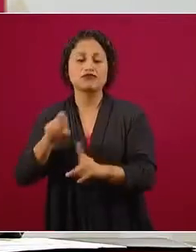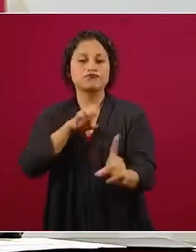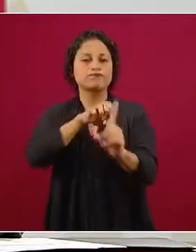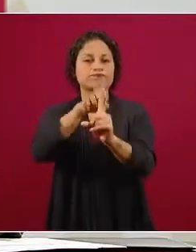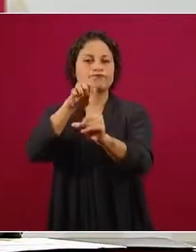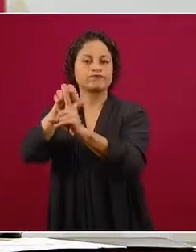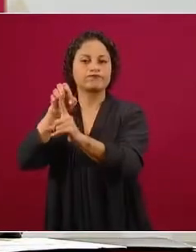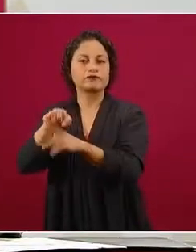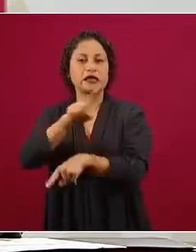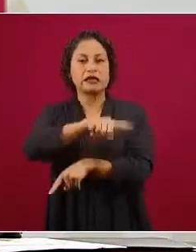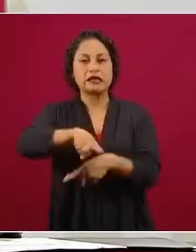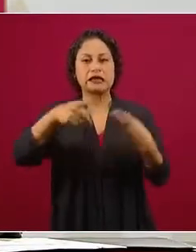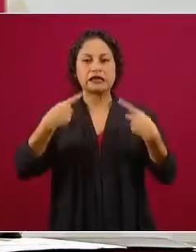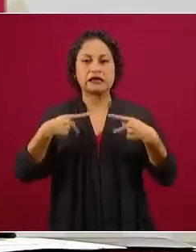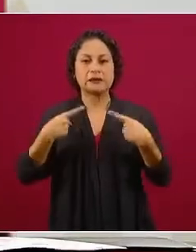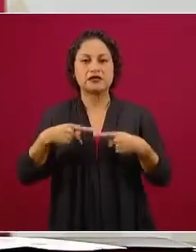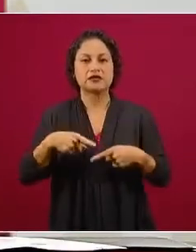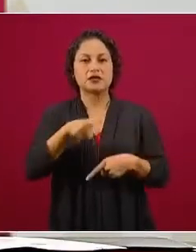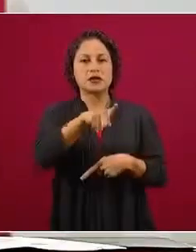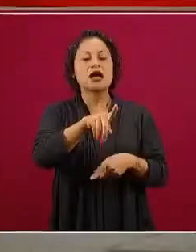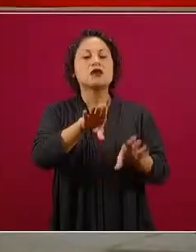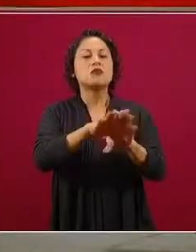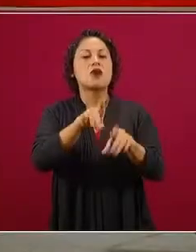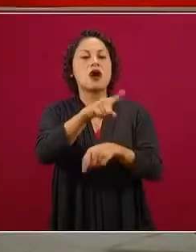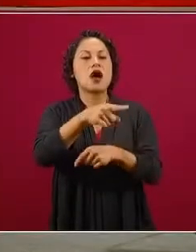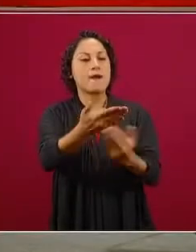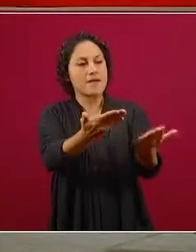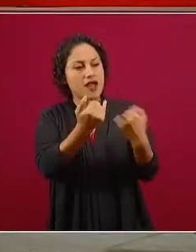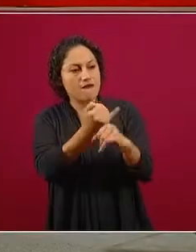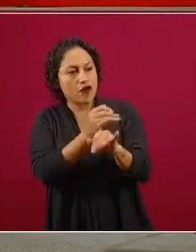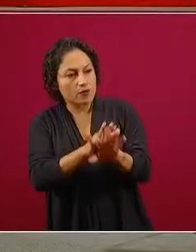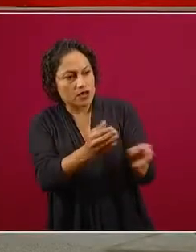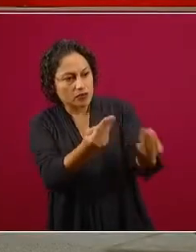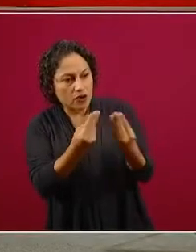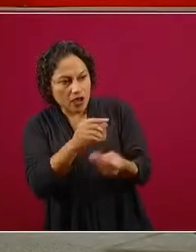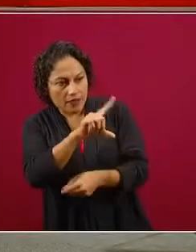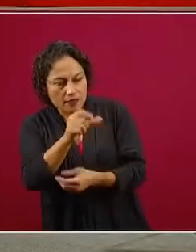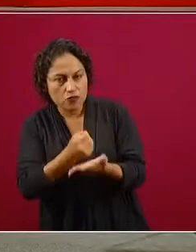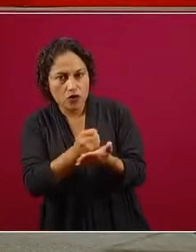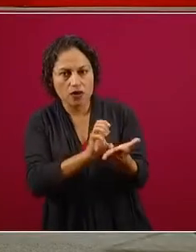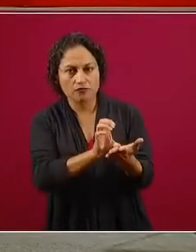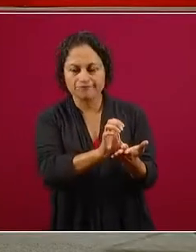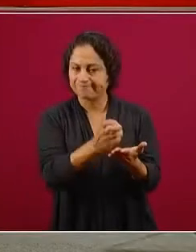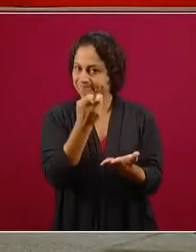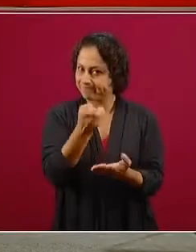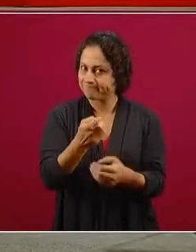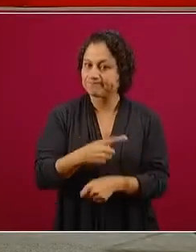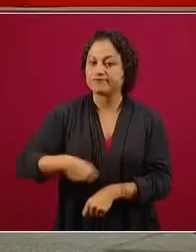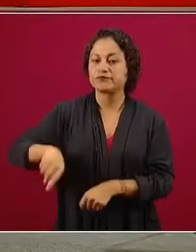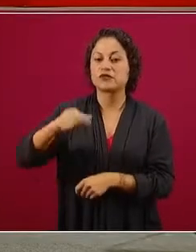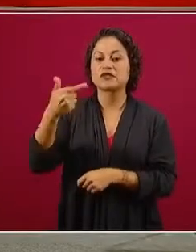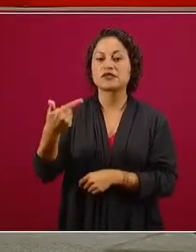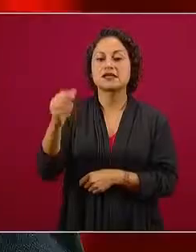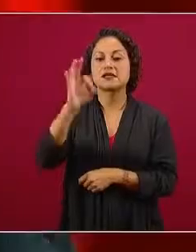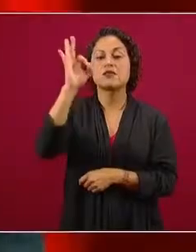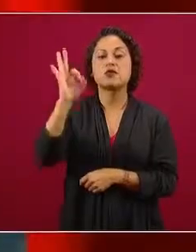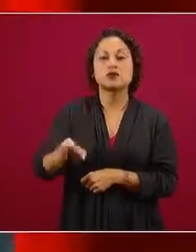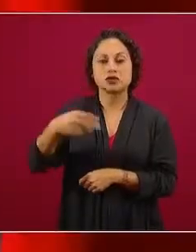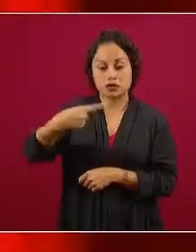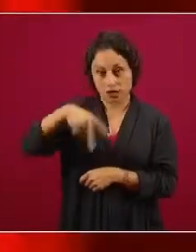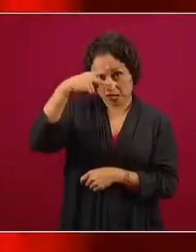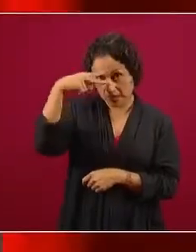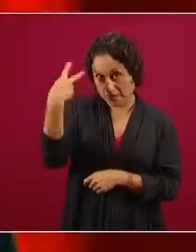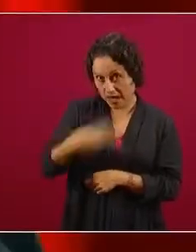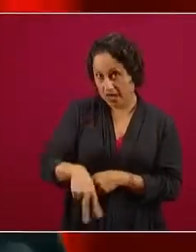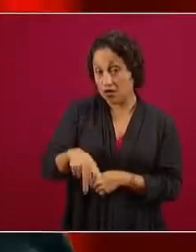sus datos personales para tramitarles créditos. Y el 7% tiene que ver, curiosamente en México, es